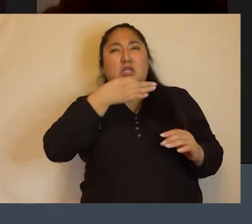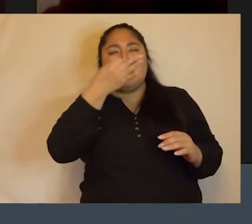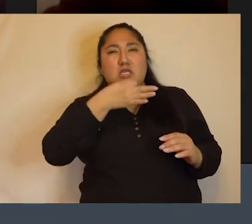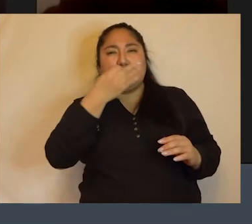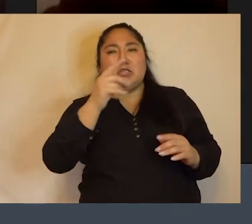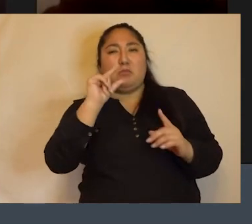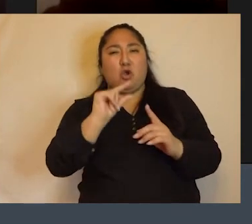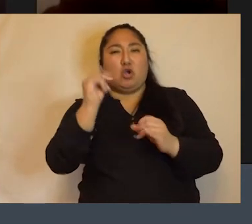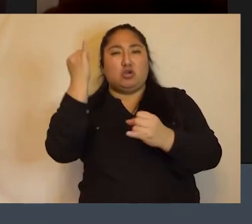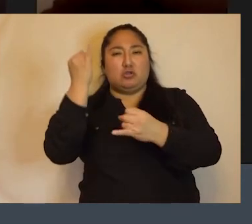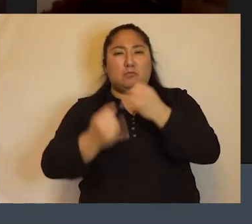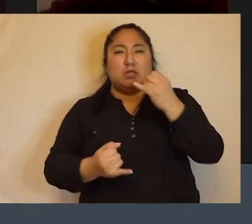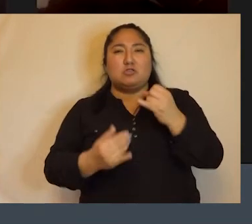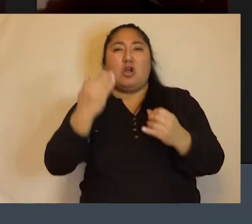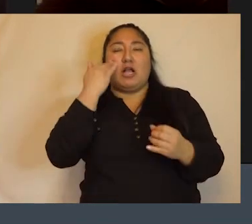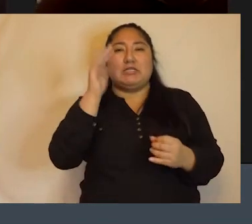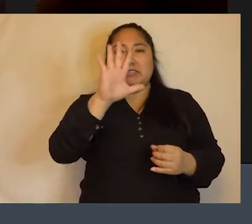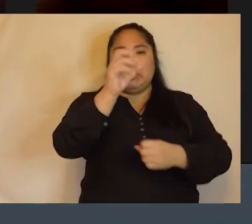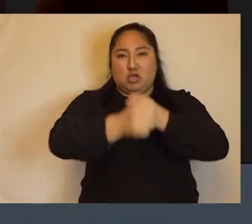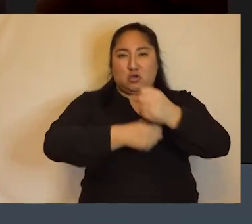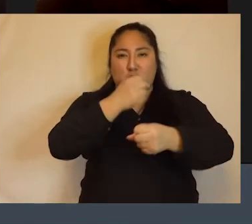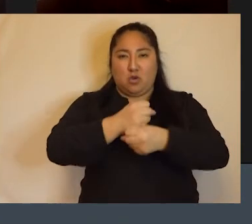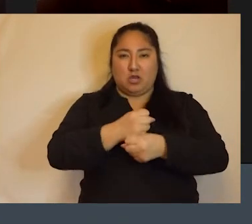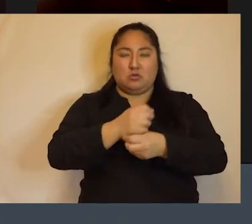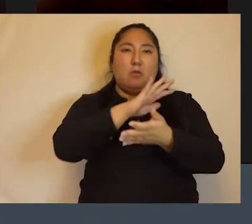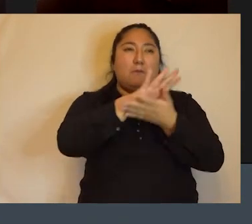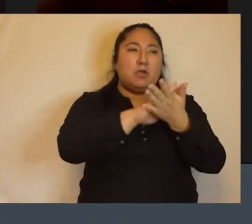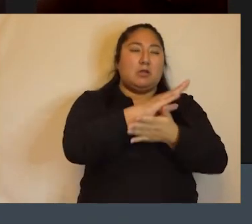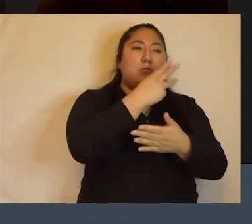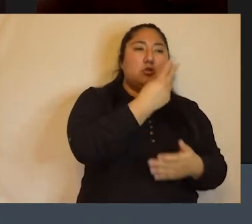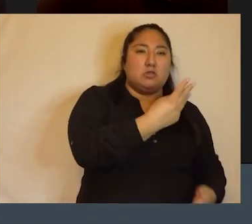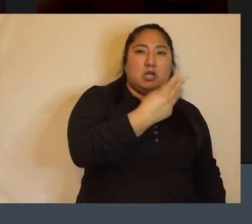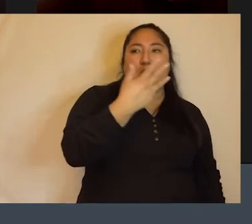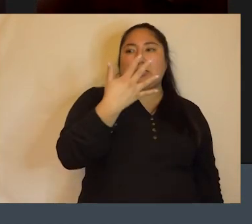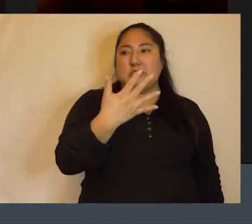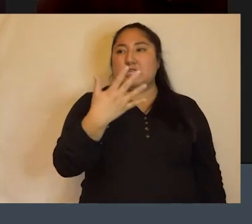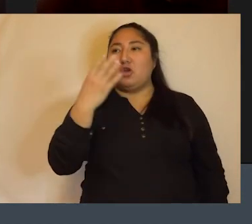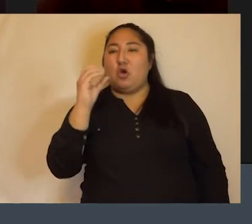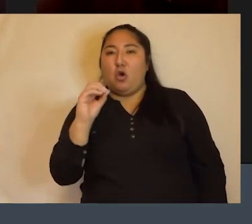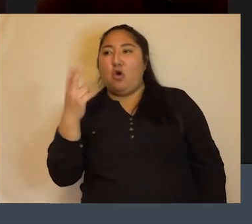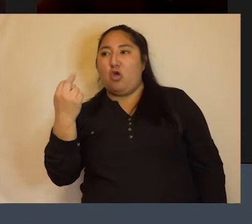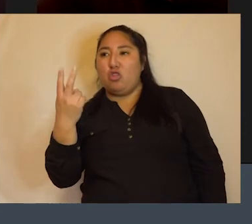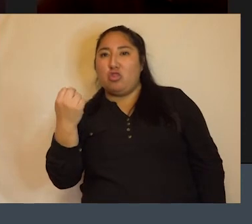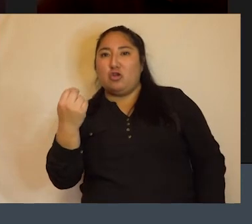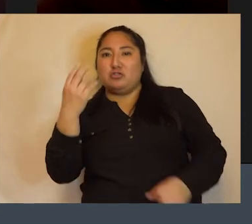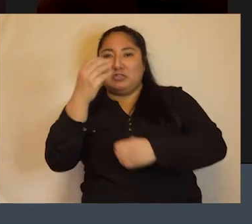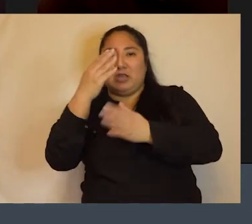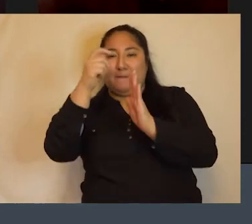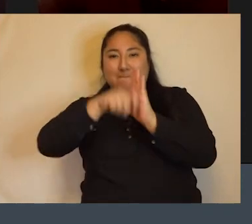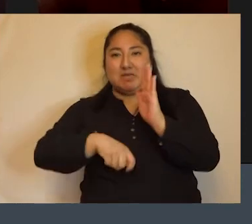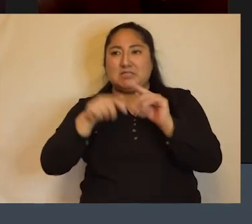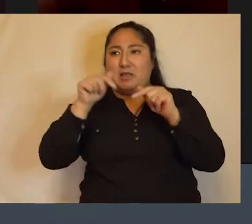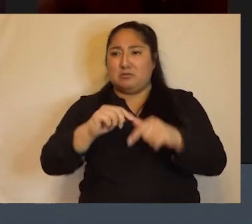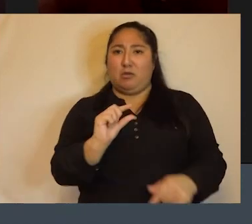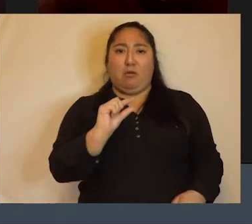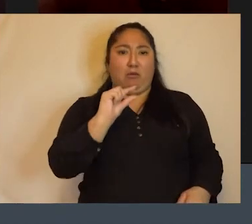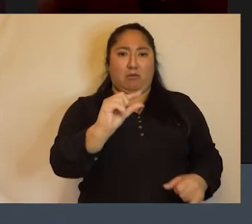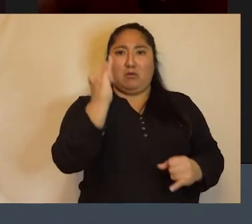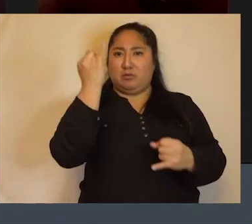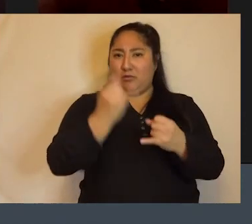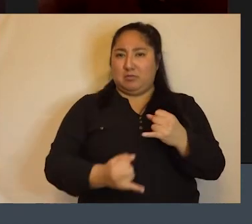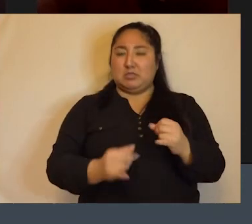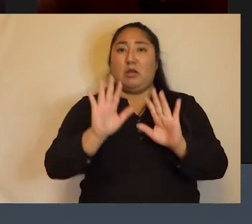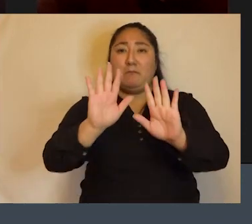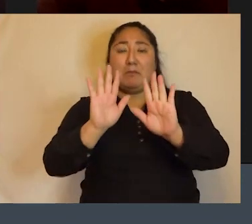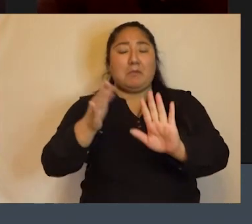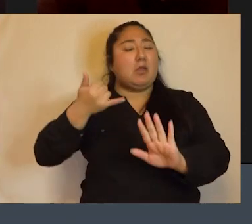de corto plazo es hasta 5 años, ¿ya? Cuando hablamos de 3, 6, 12 meses, eso es cortísimo plazo.